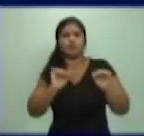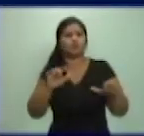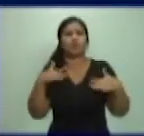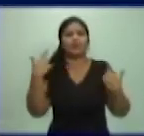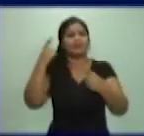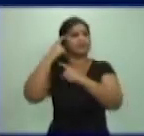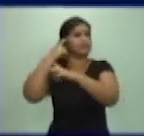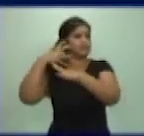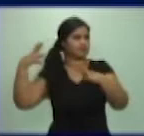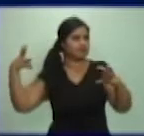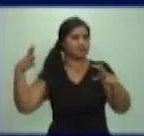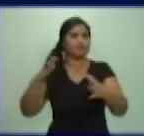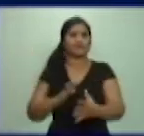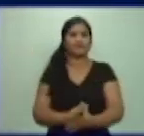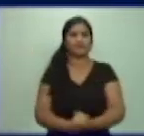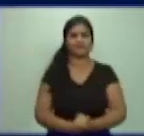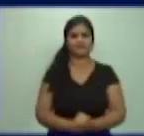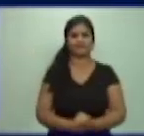precisa.